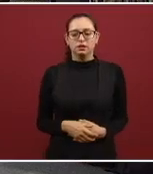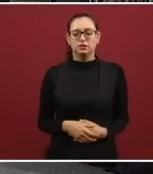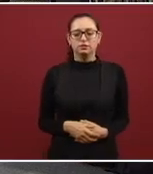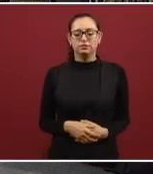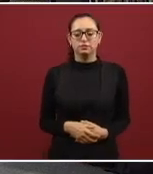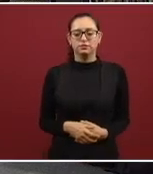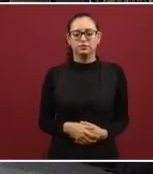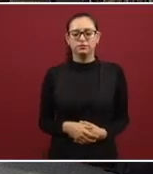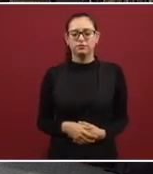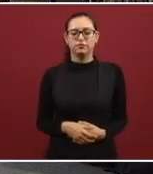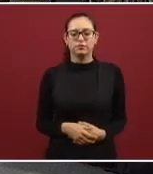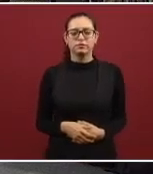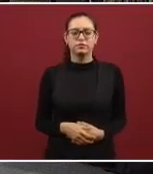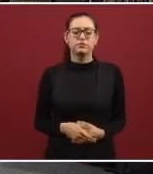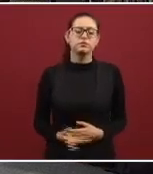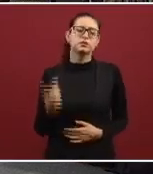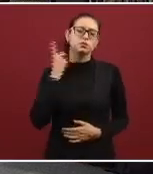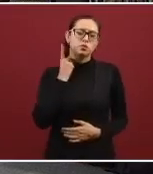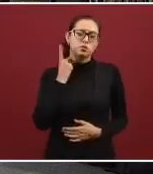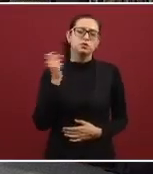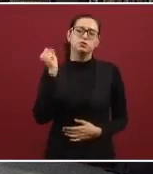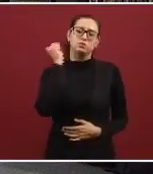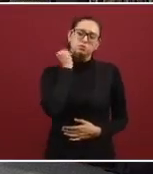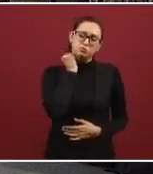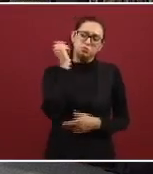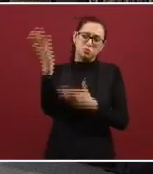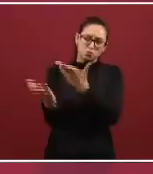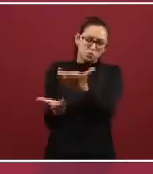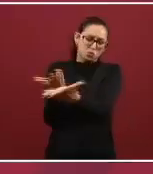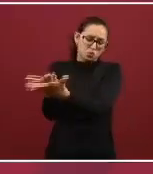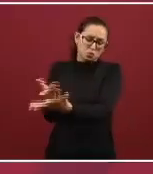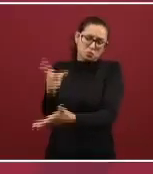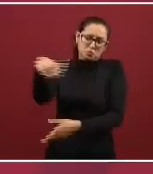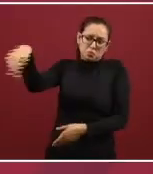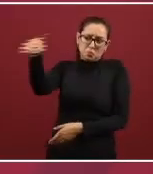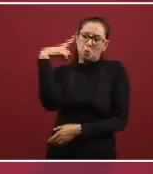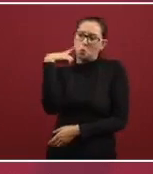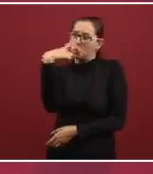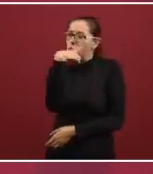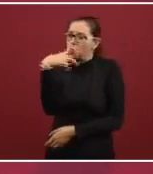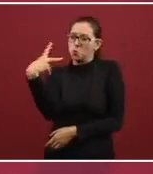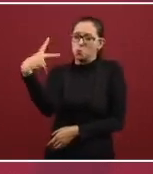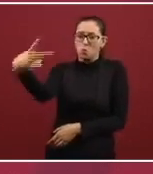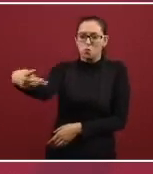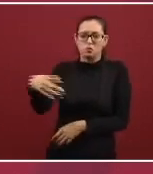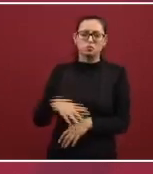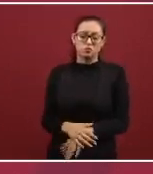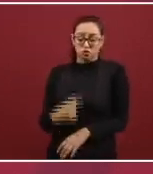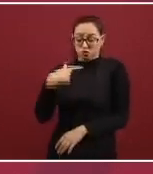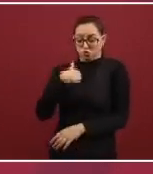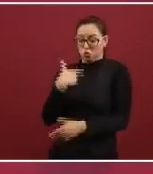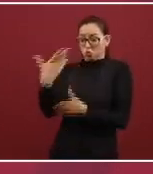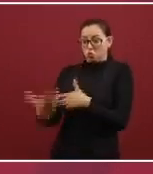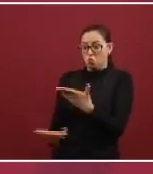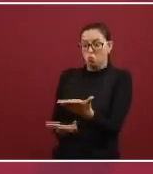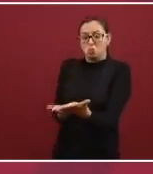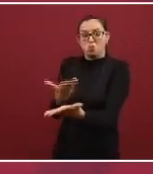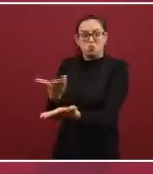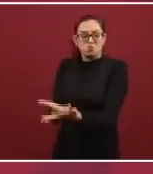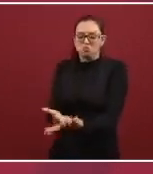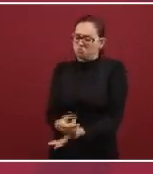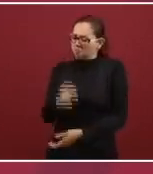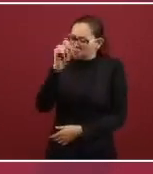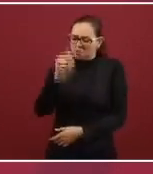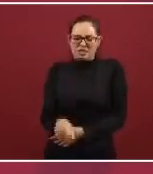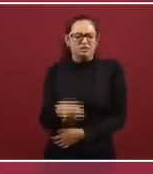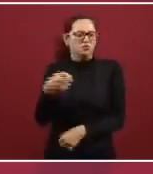Pues eso, que lo vean los legisladores. Yo ya propuse, ya, yo propongo que sea el mismo día